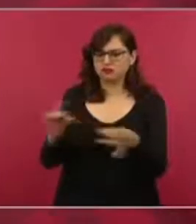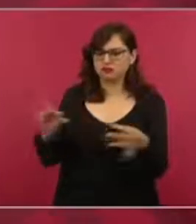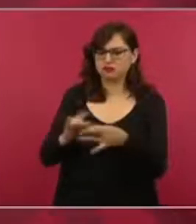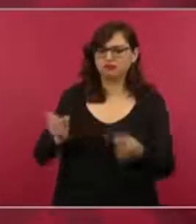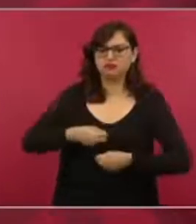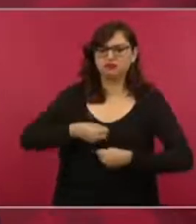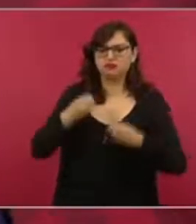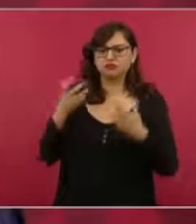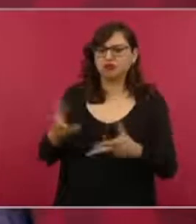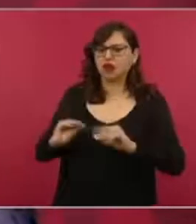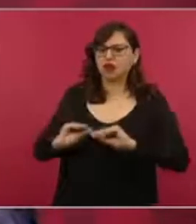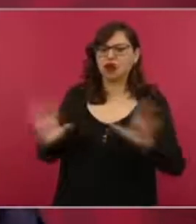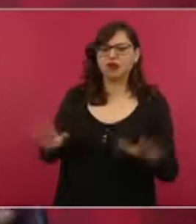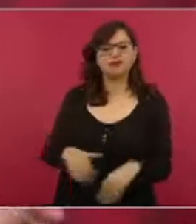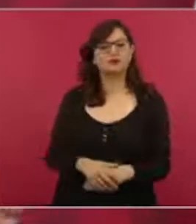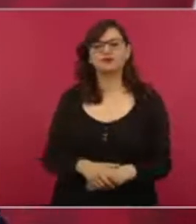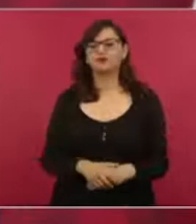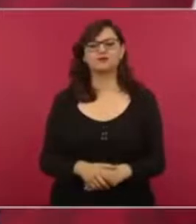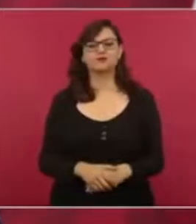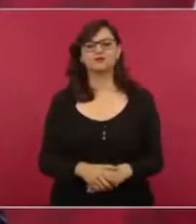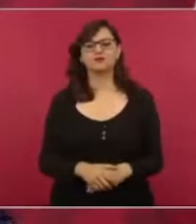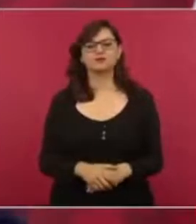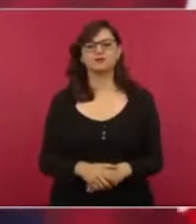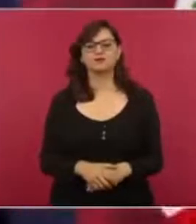Aquí es definir